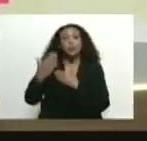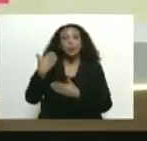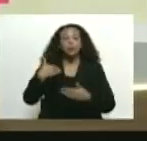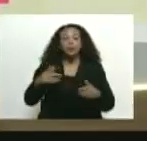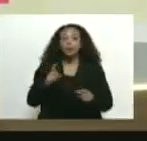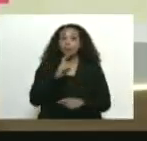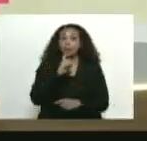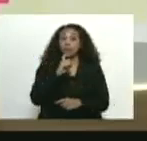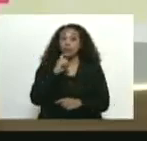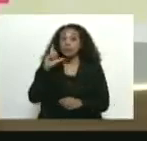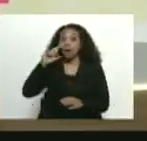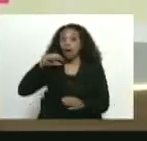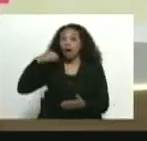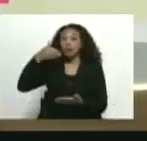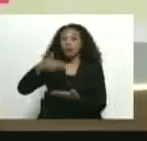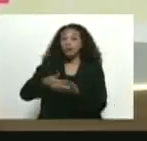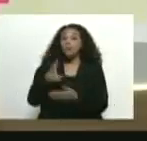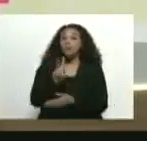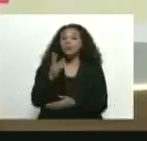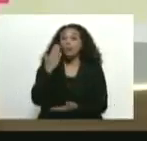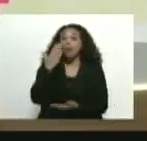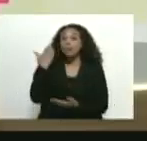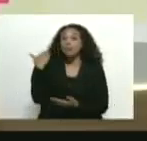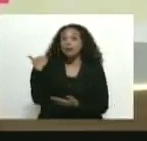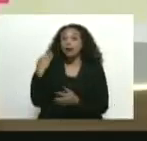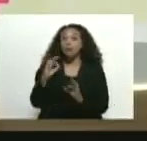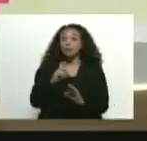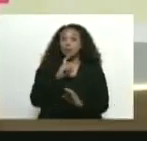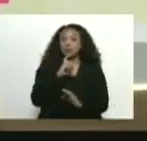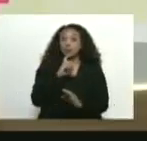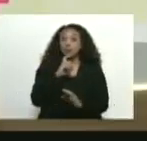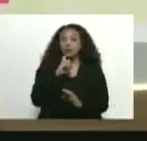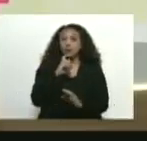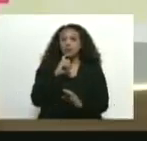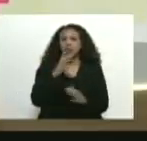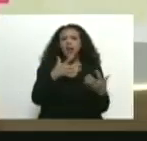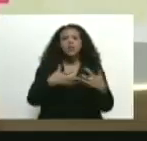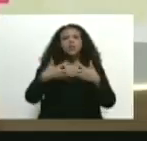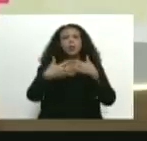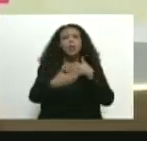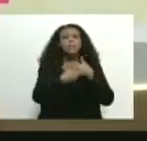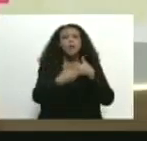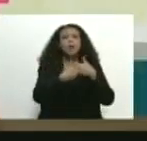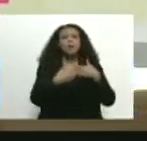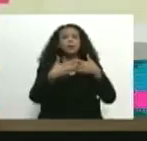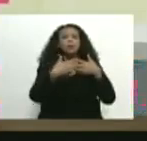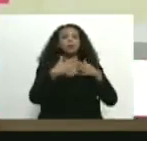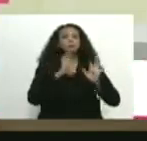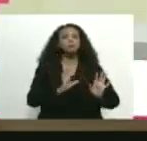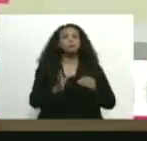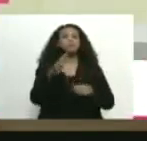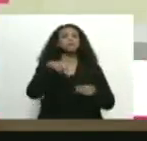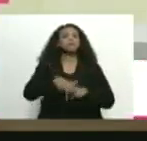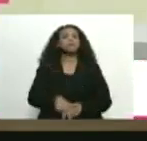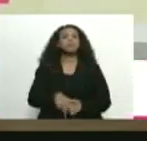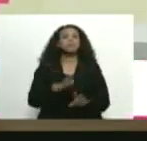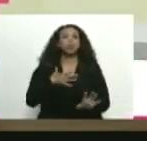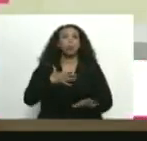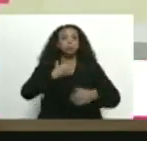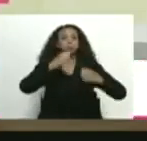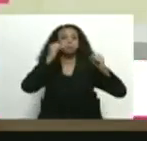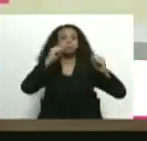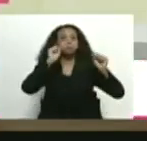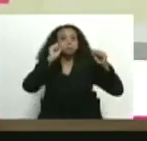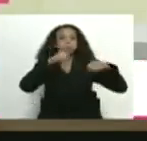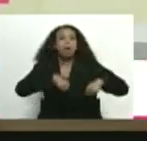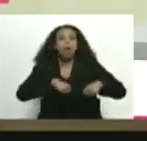intensos, esa Venezuela que le dijo al imperio de los Estados Unidos, aquí no se rinde nadie, y